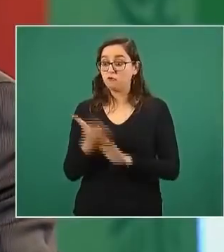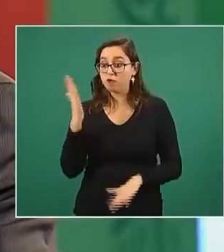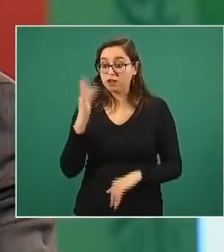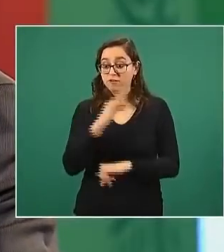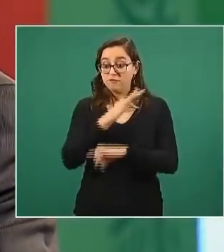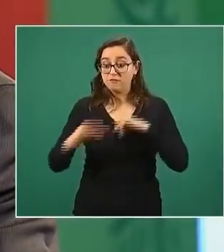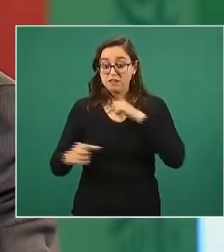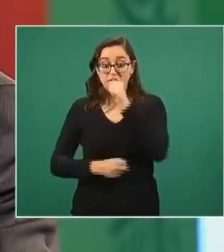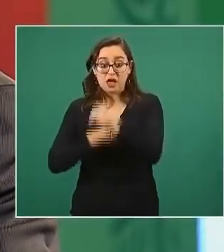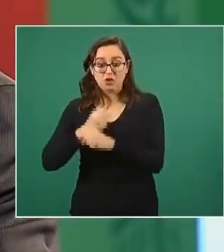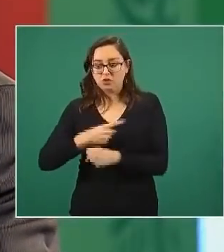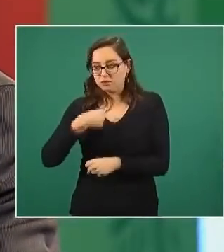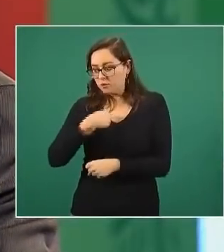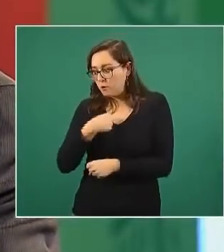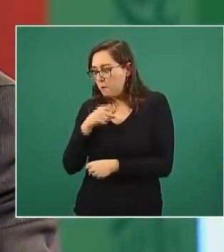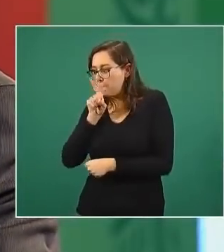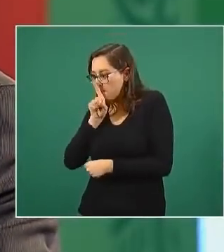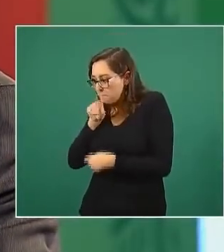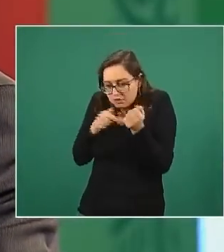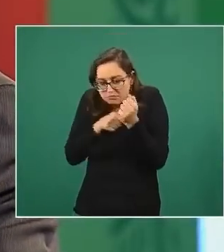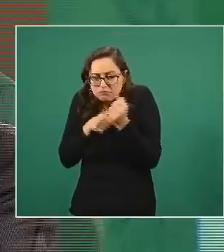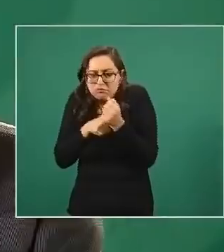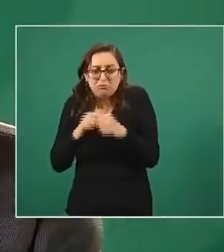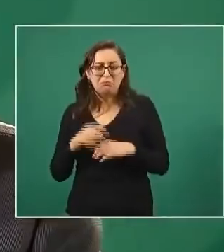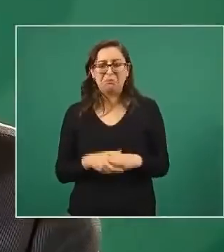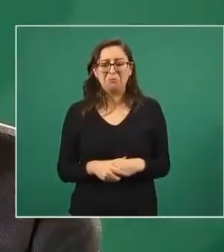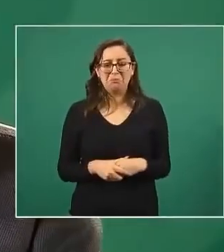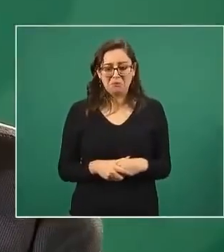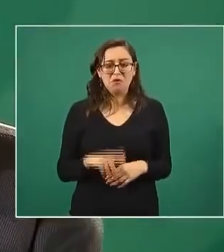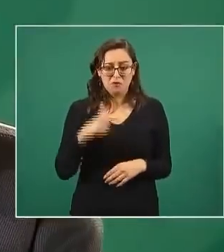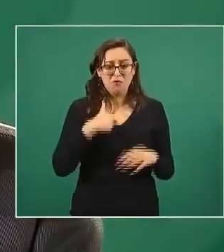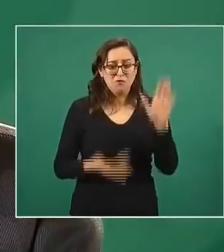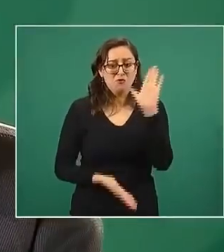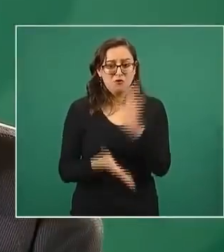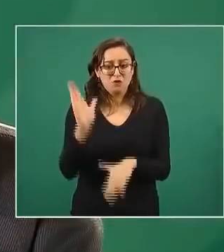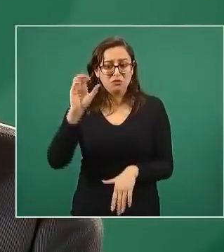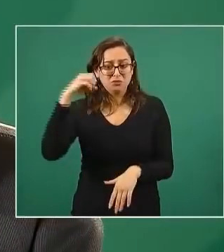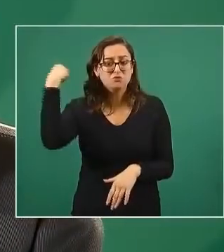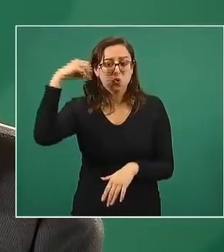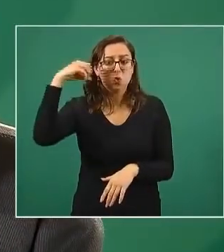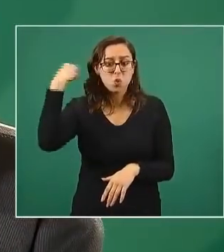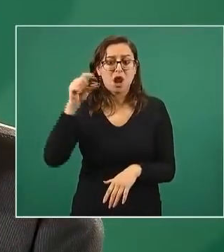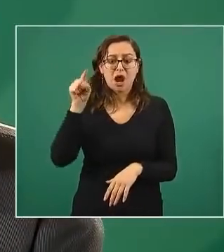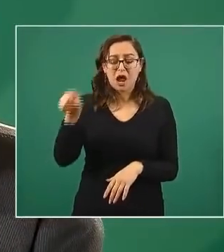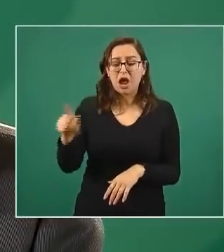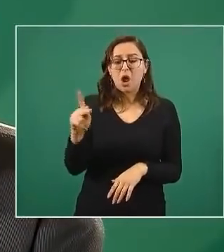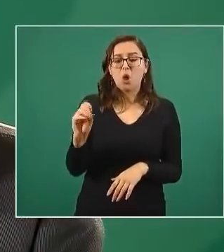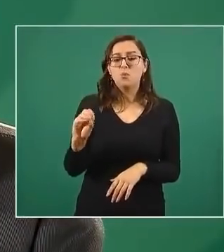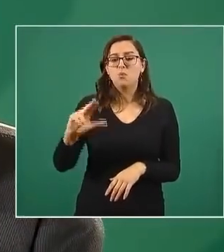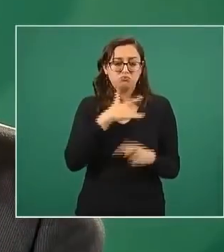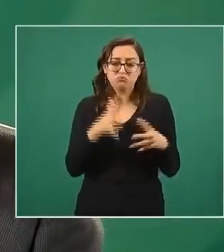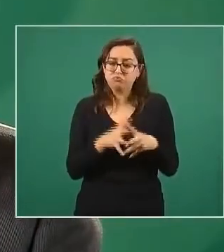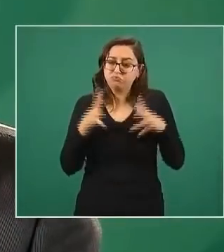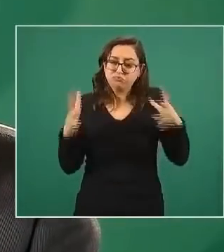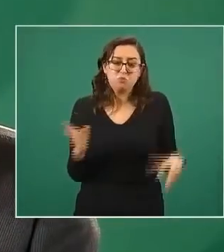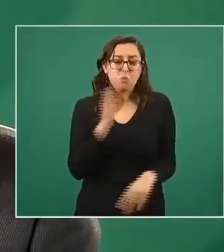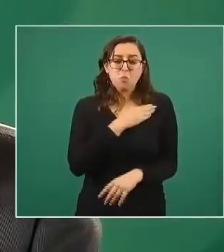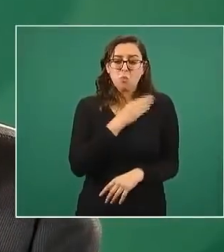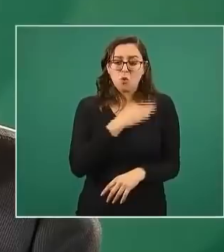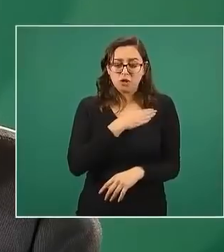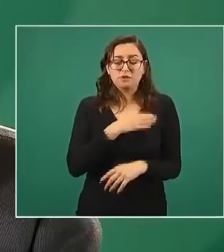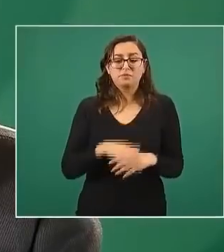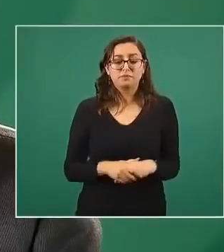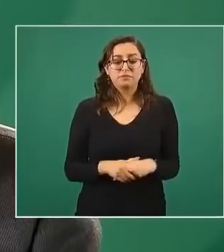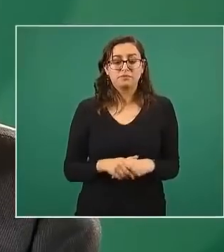poder nada que ocultar efectivamente fui a la costa de oaxaca a la región de pochutla del municipio de san pedro pochutla y fui a